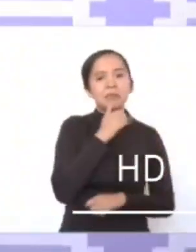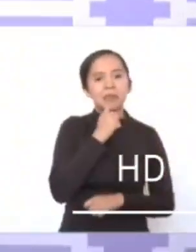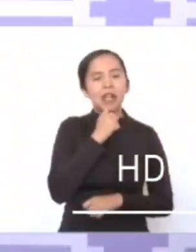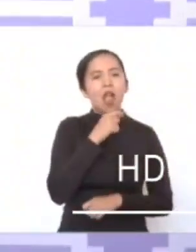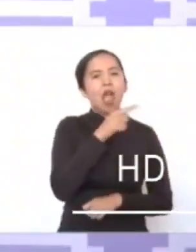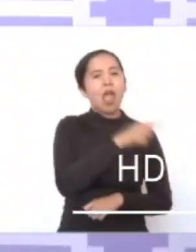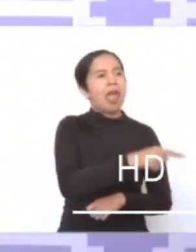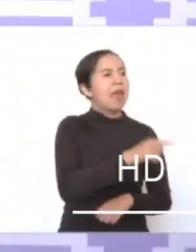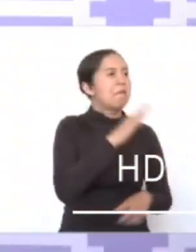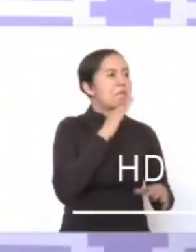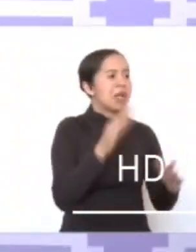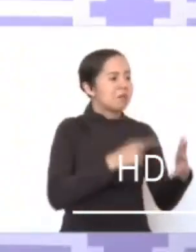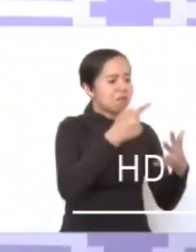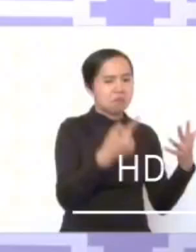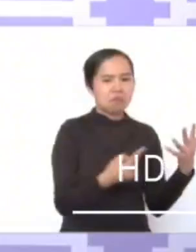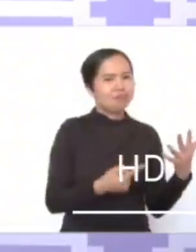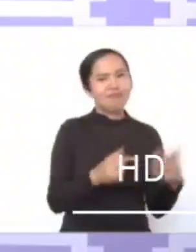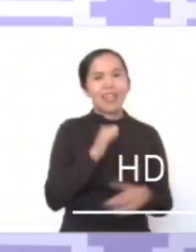incuestionable.